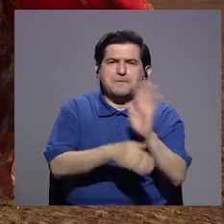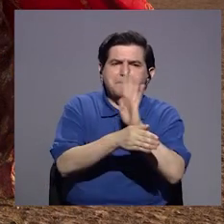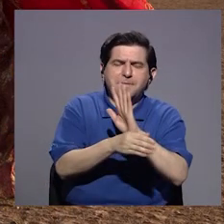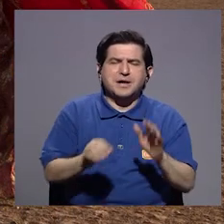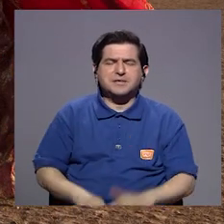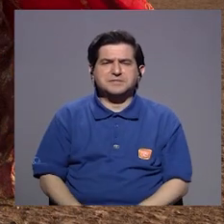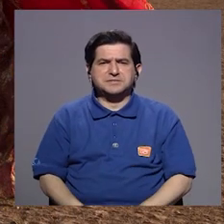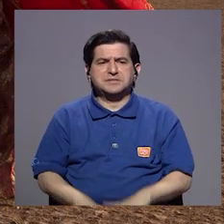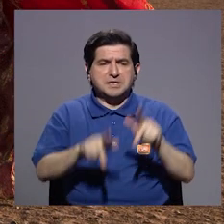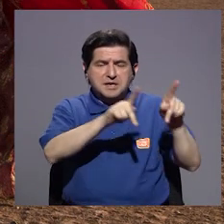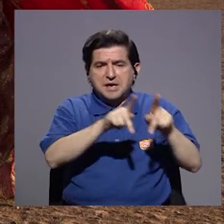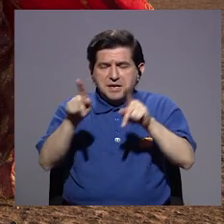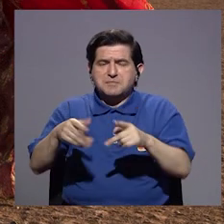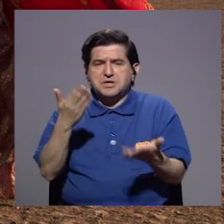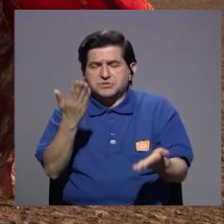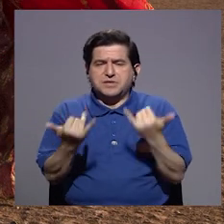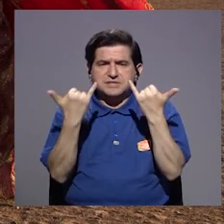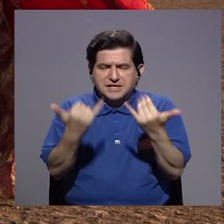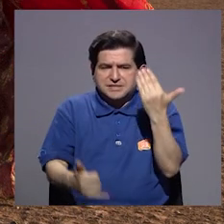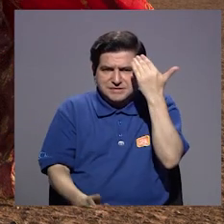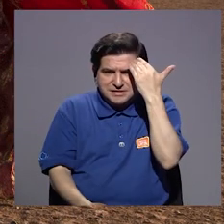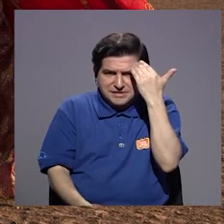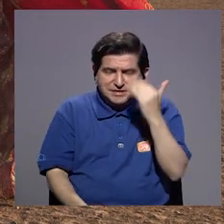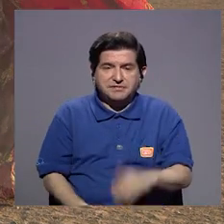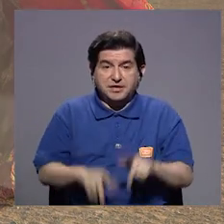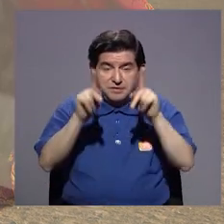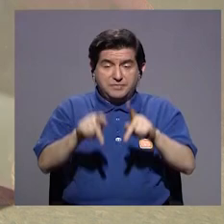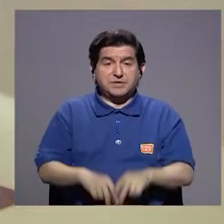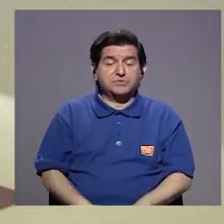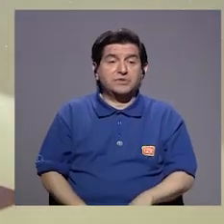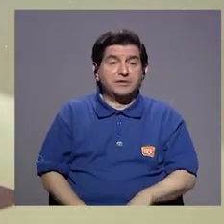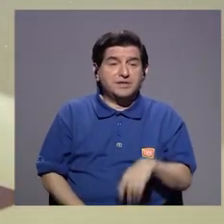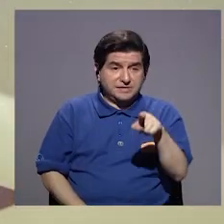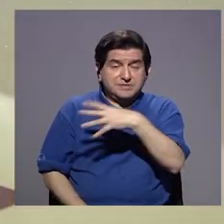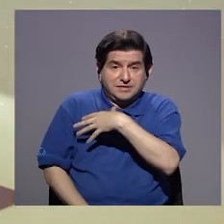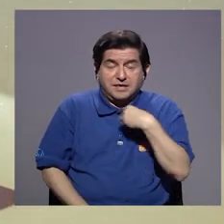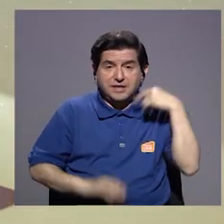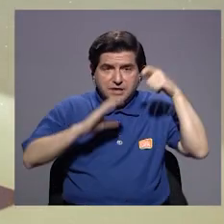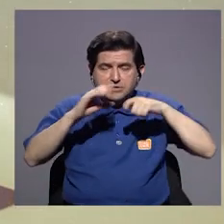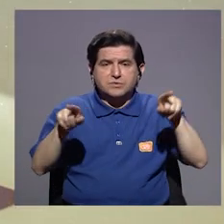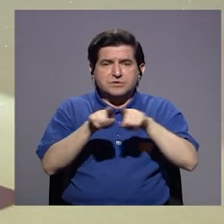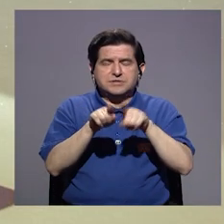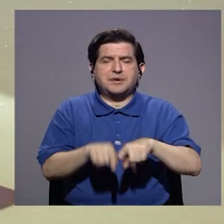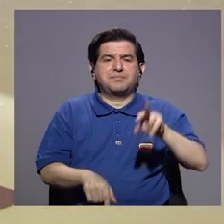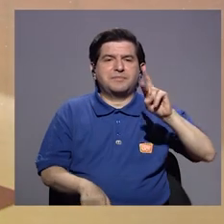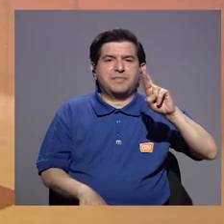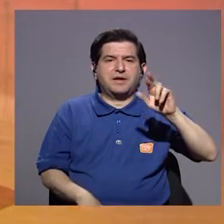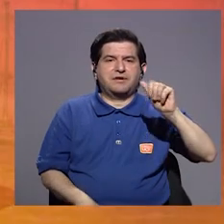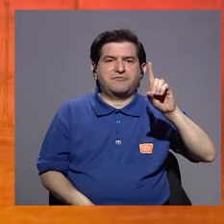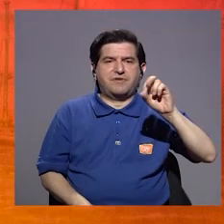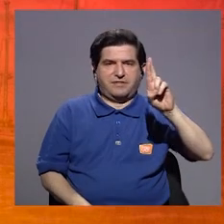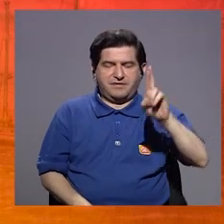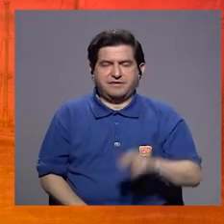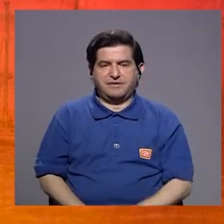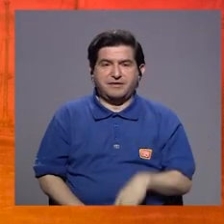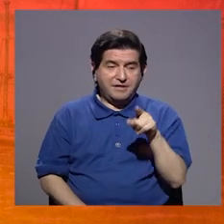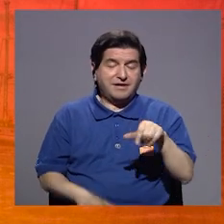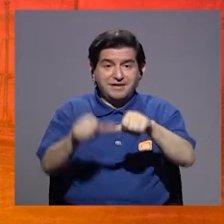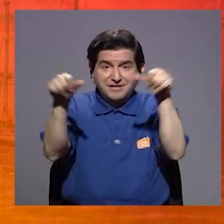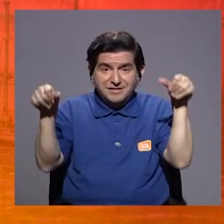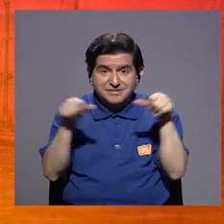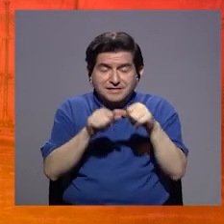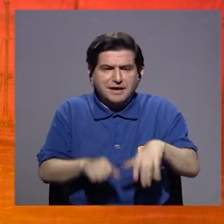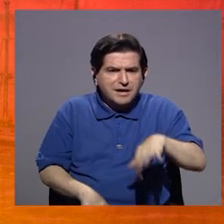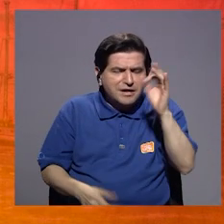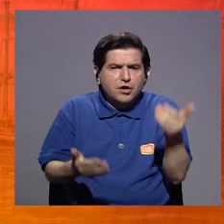más reconocibles por un público más avezado que ve más cine. Entonces, y también está Radar, que es todo lo contrario, es una sección